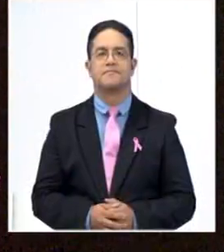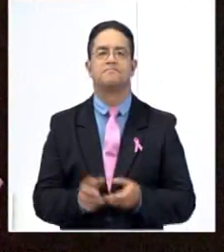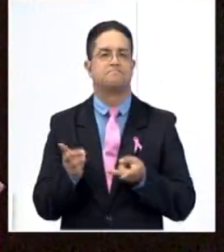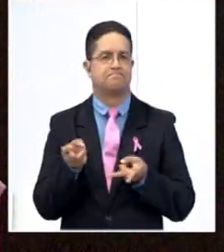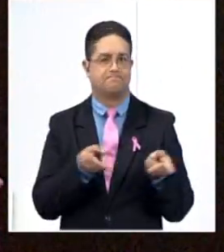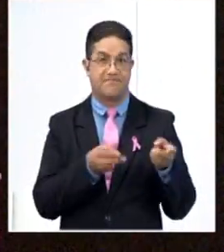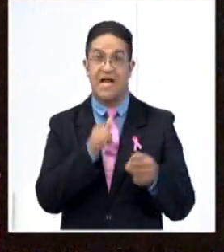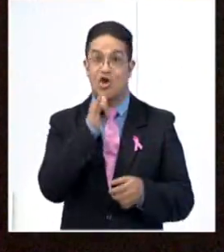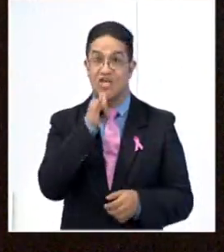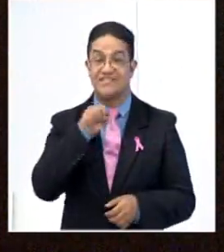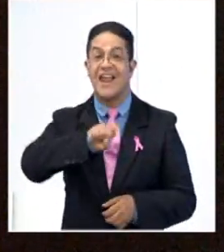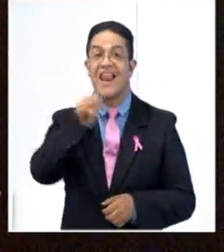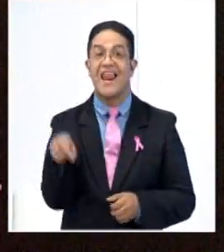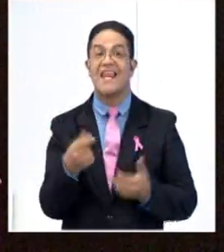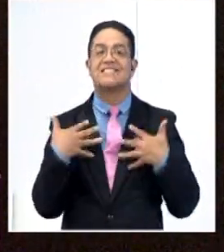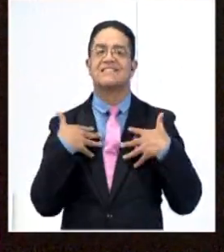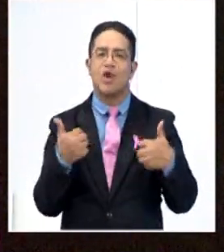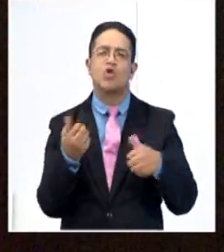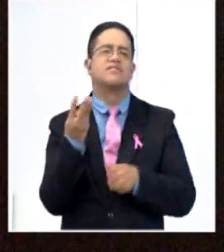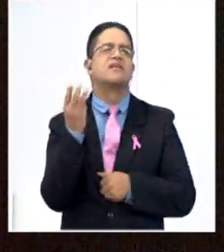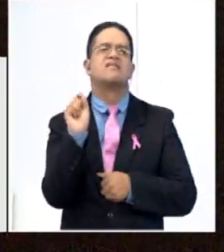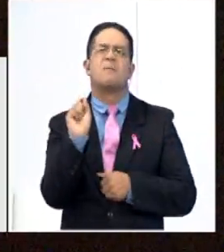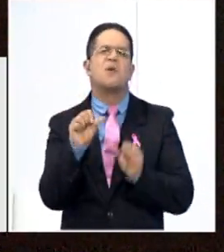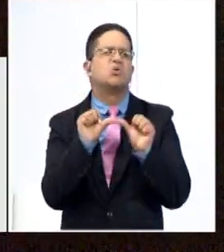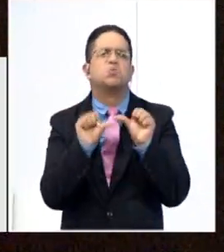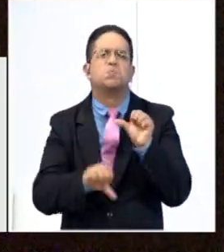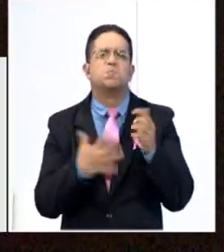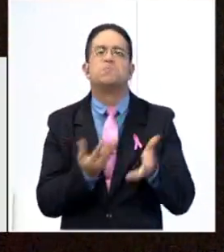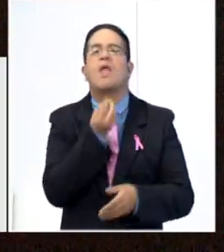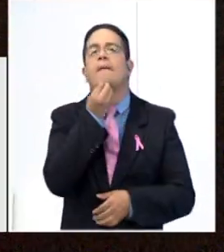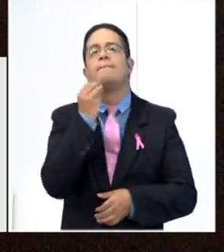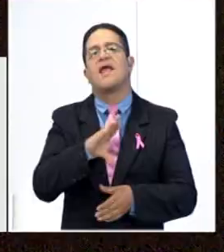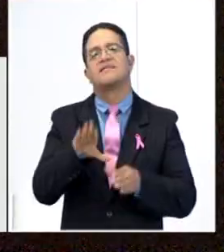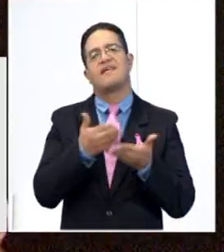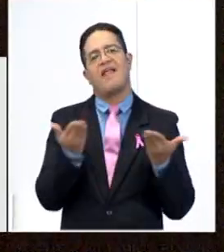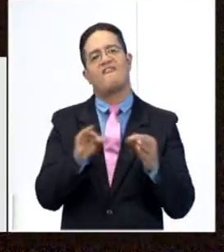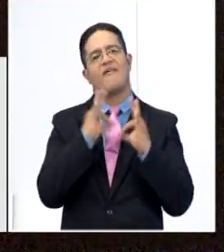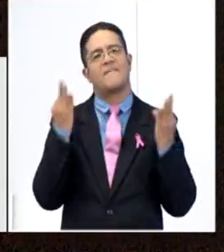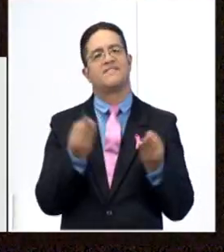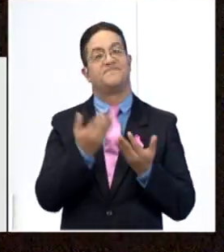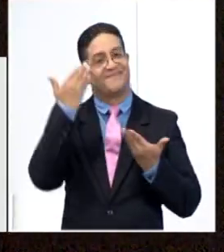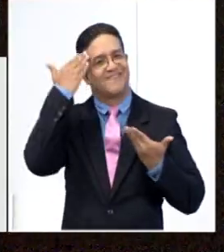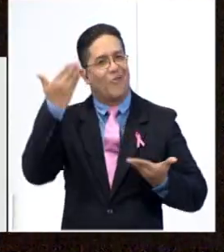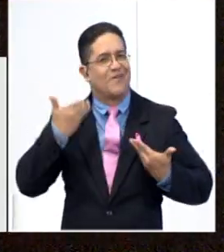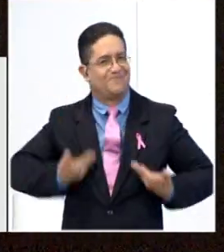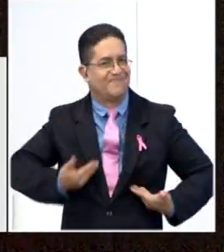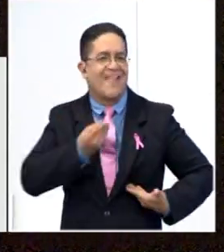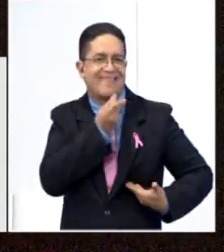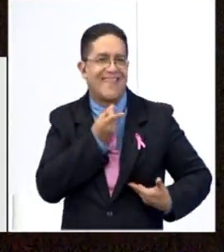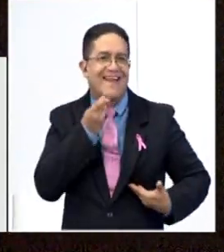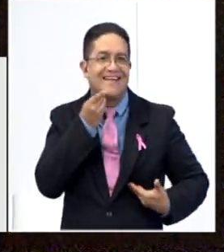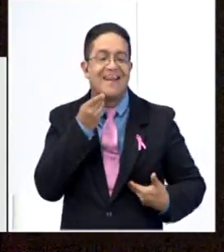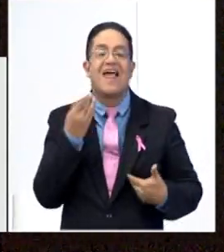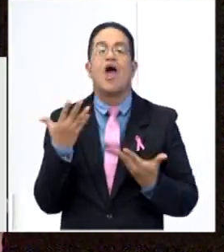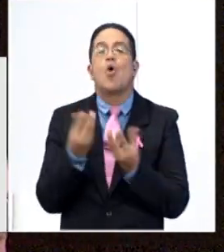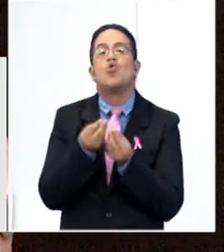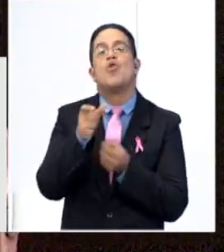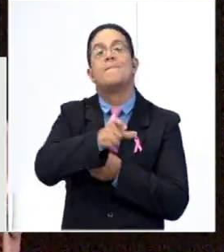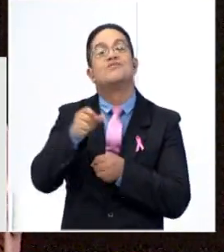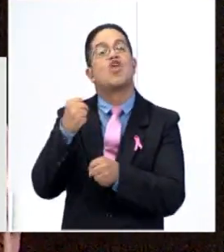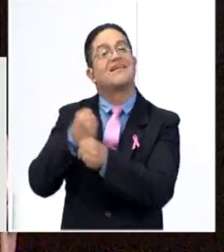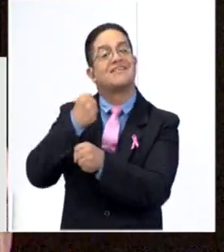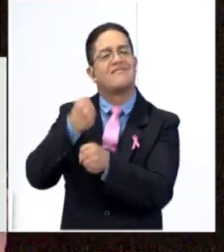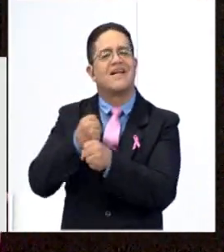Bienvenidos a Noticias, soy Globovisión Salud, 30 minutos dedicados para el bienestar de toda la familia. Les saluda como siempre Daniela J. Salas en nombre de todo el